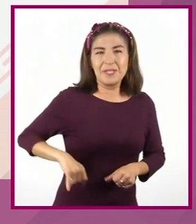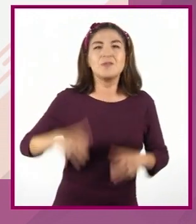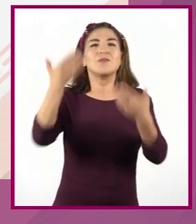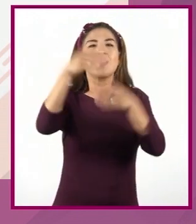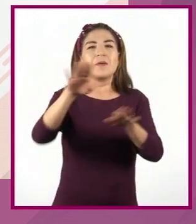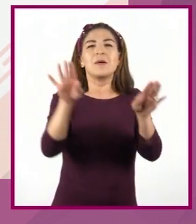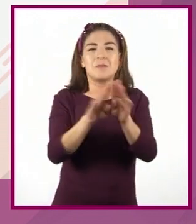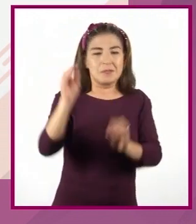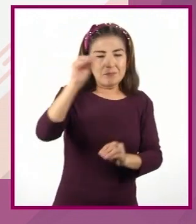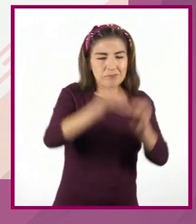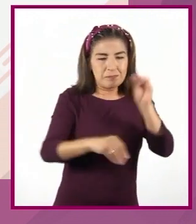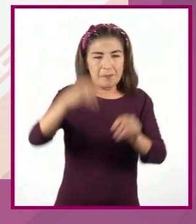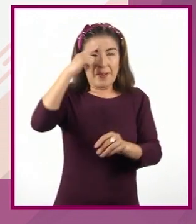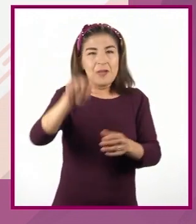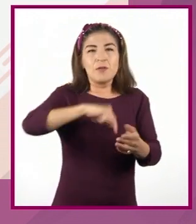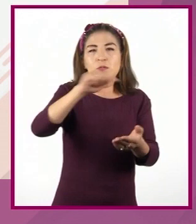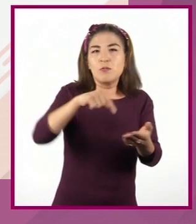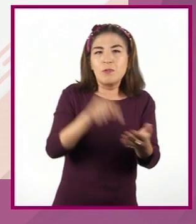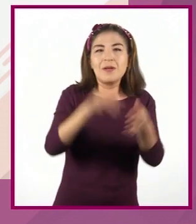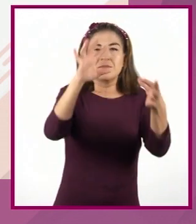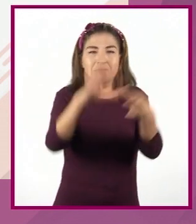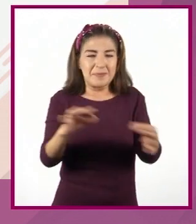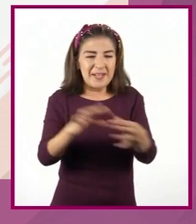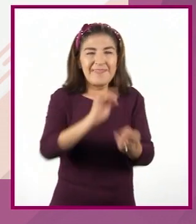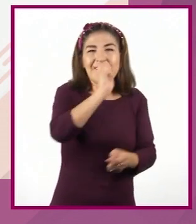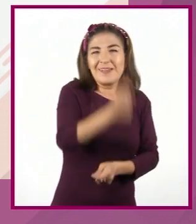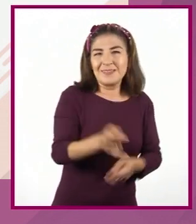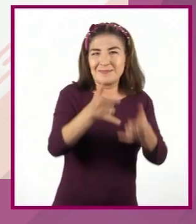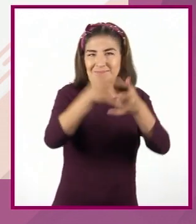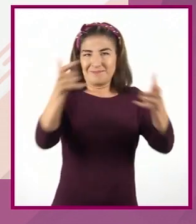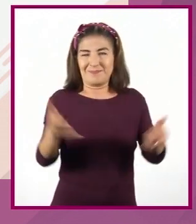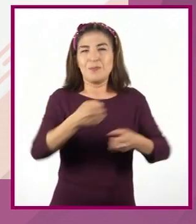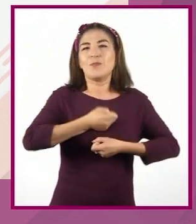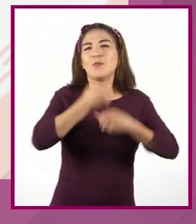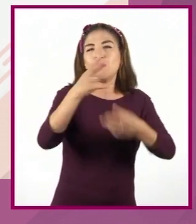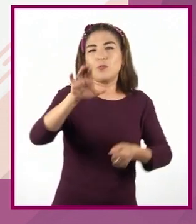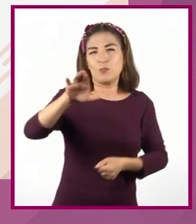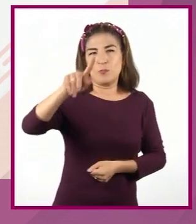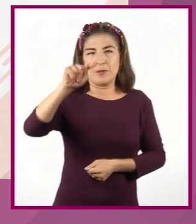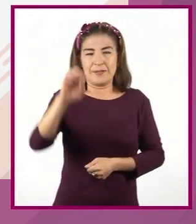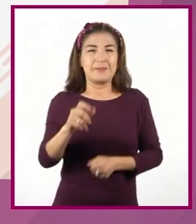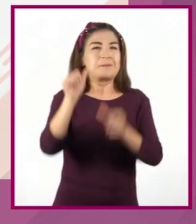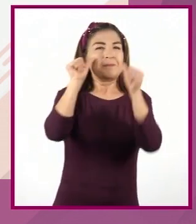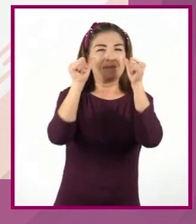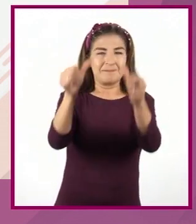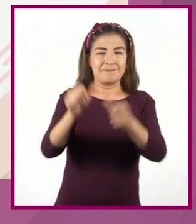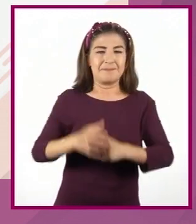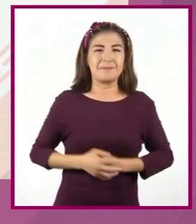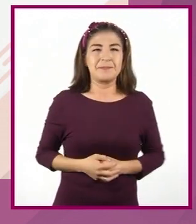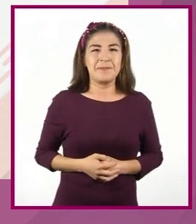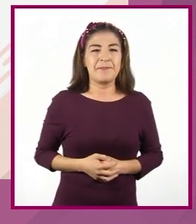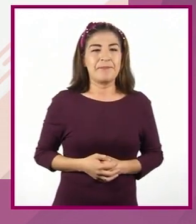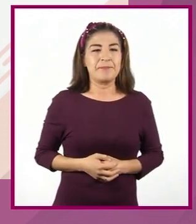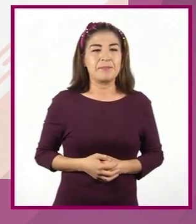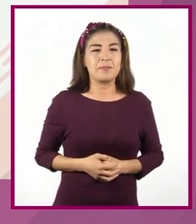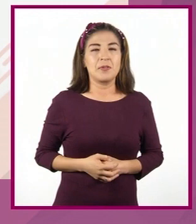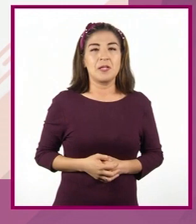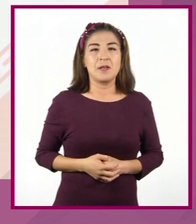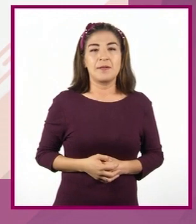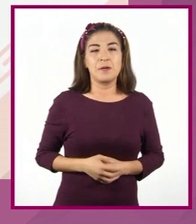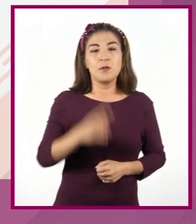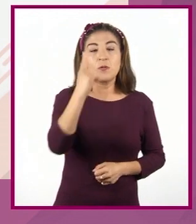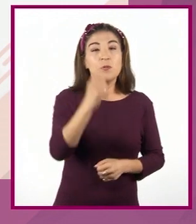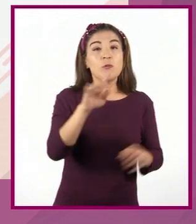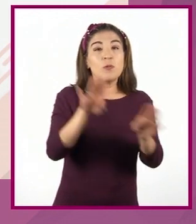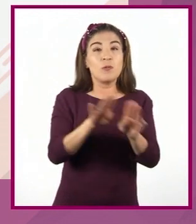la construcción de espacios y descripciones al momento de escribir un cuento. Pongan atención. Uno nunca debe